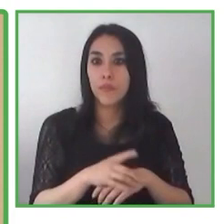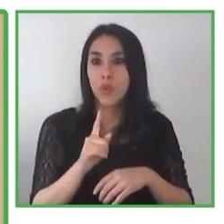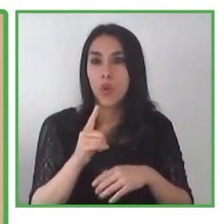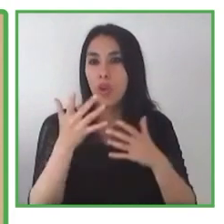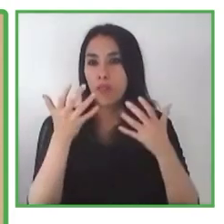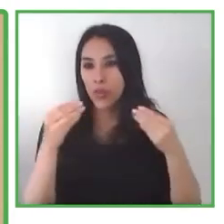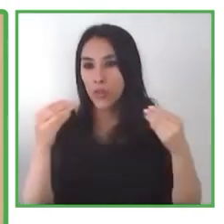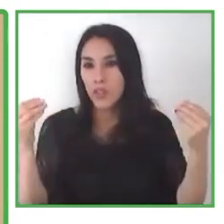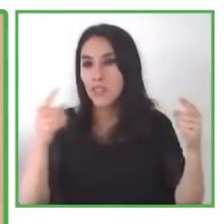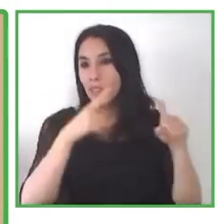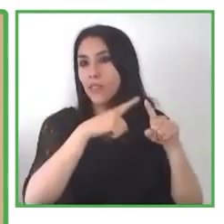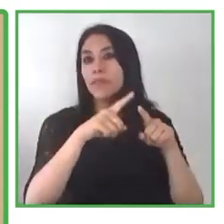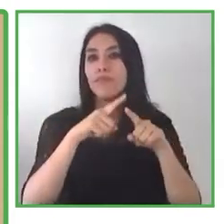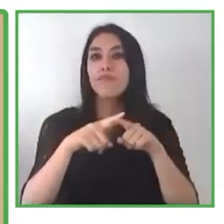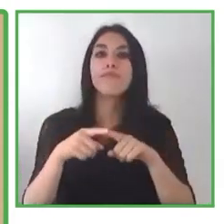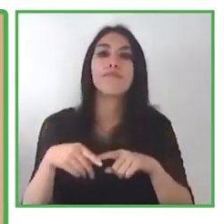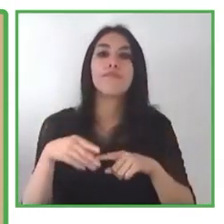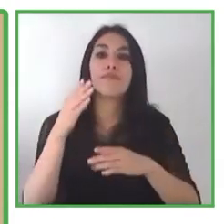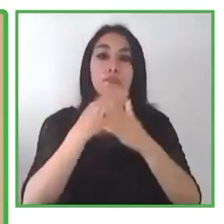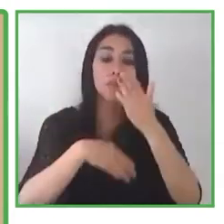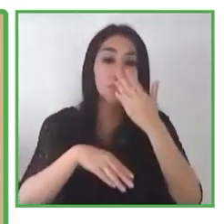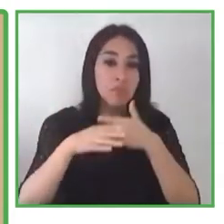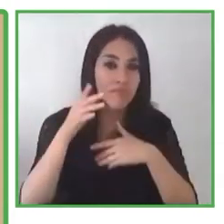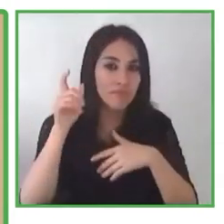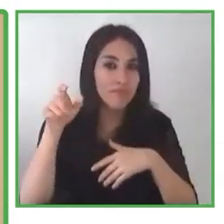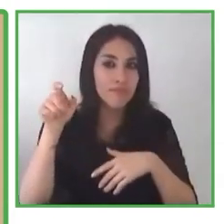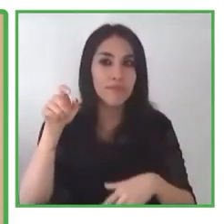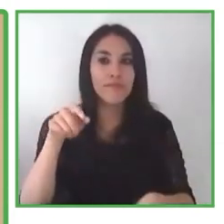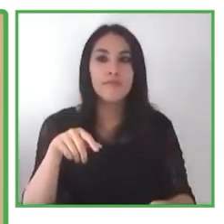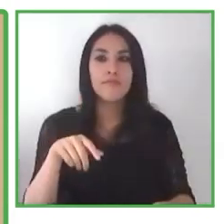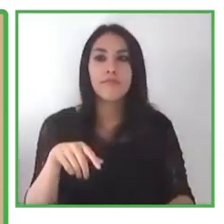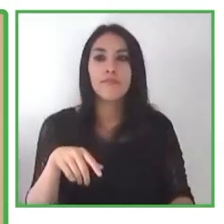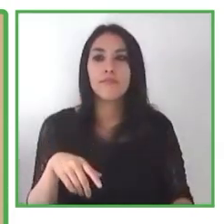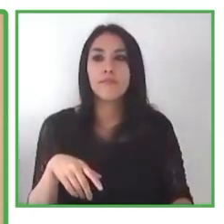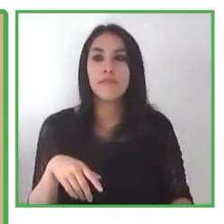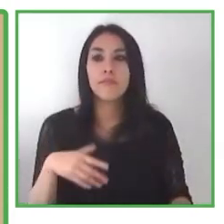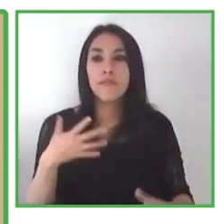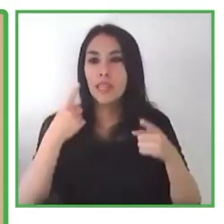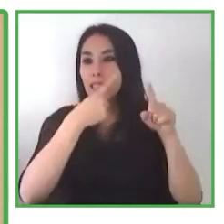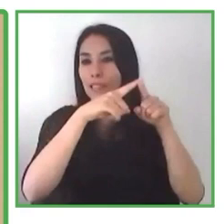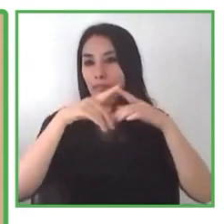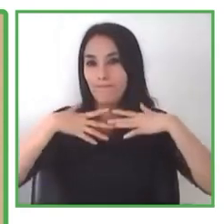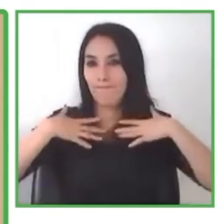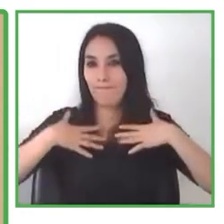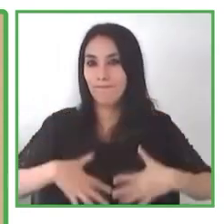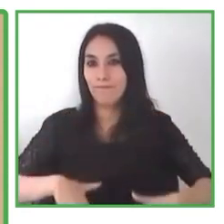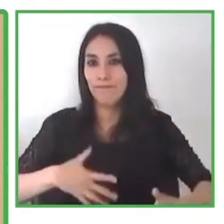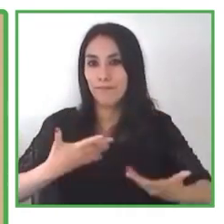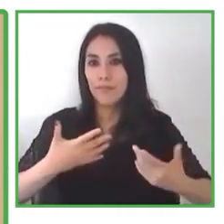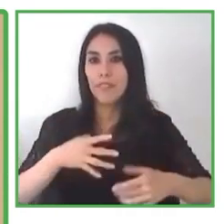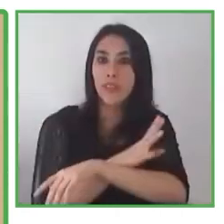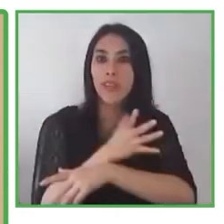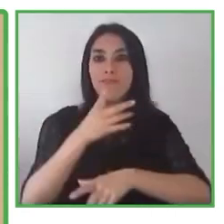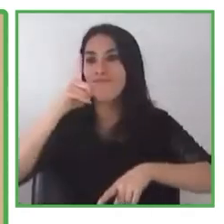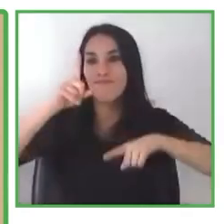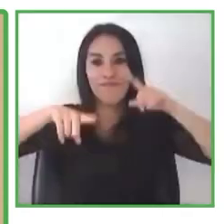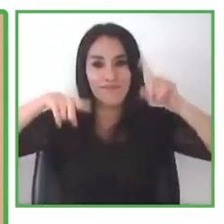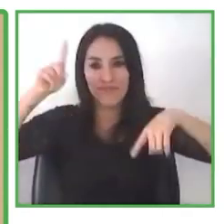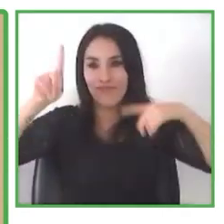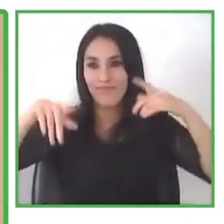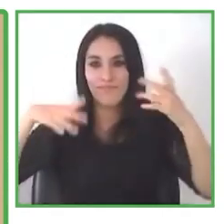grupo homogéneo de personas, dado que hay muchos tipos diferentes de discapacidades